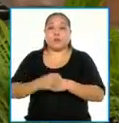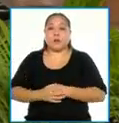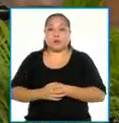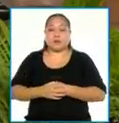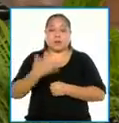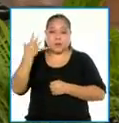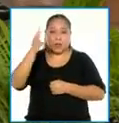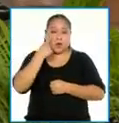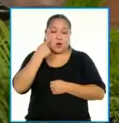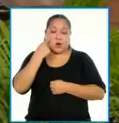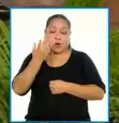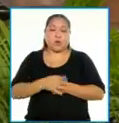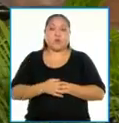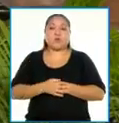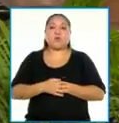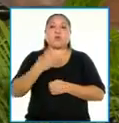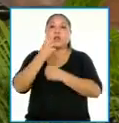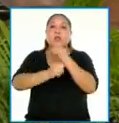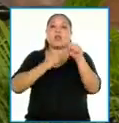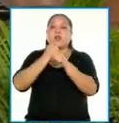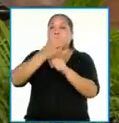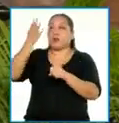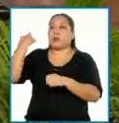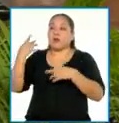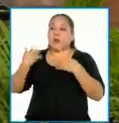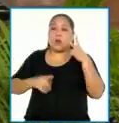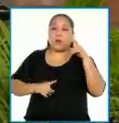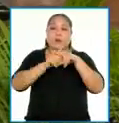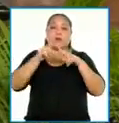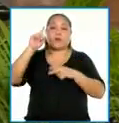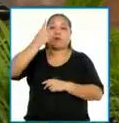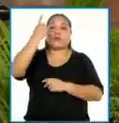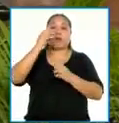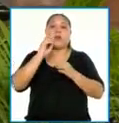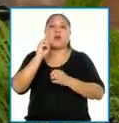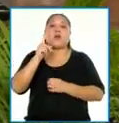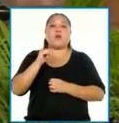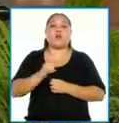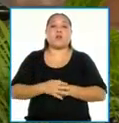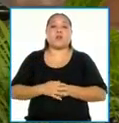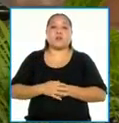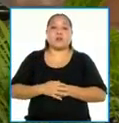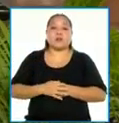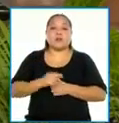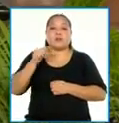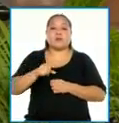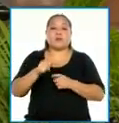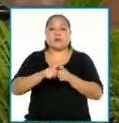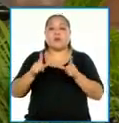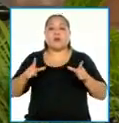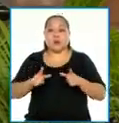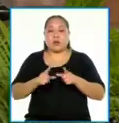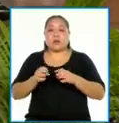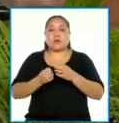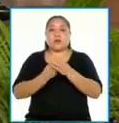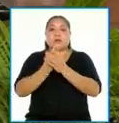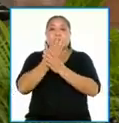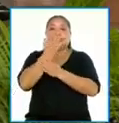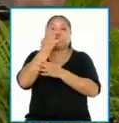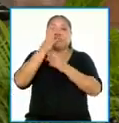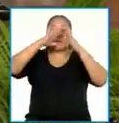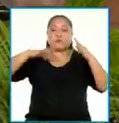es conocida porque está desde el año pasado, durante la primera ola, es plantas de oxígeno. Es decir,